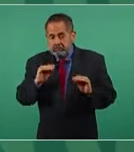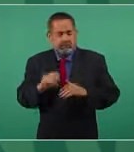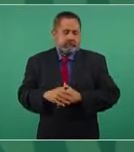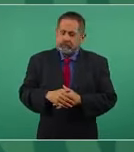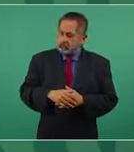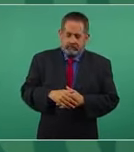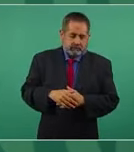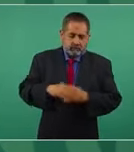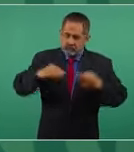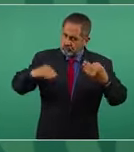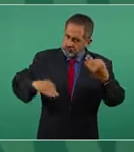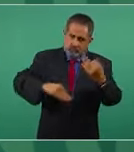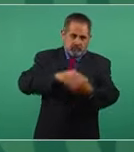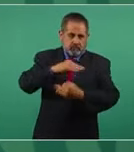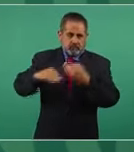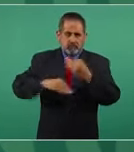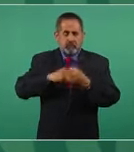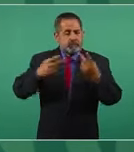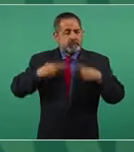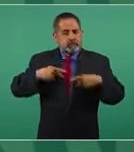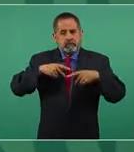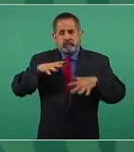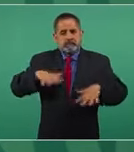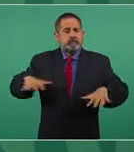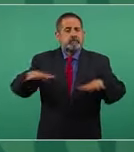Todos los ciudadanos tenemos